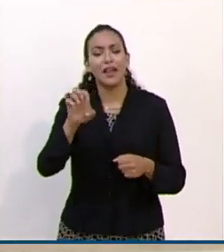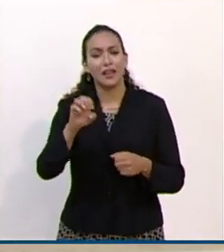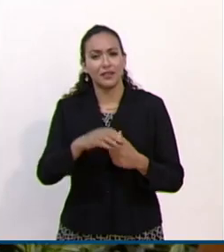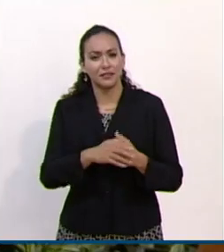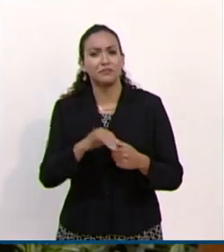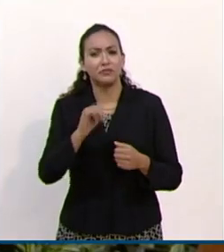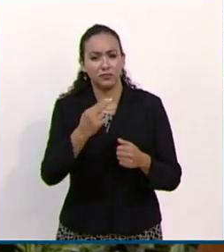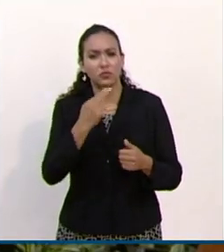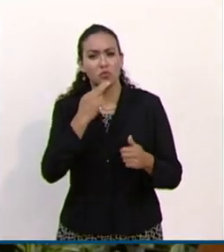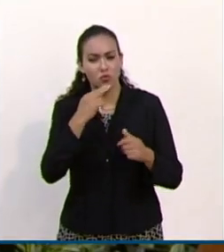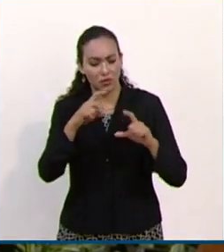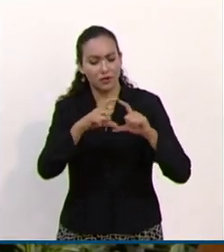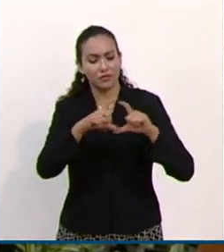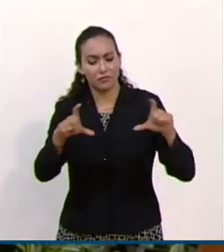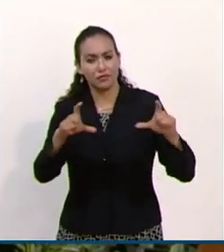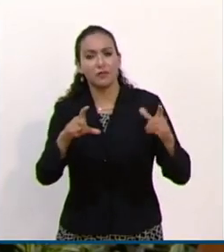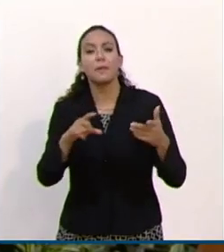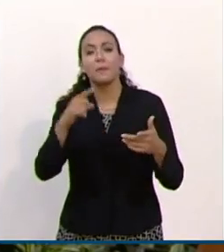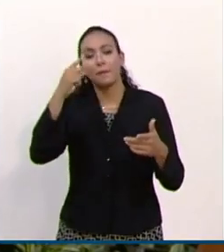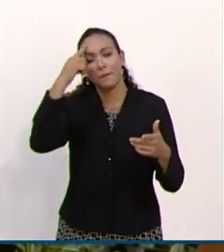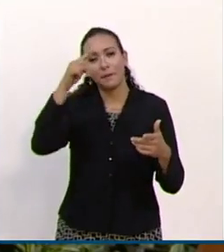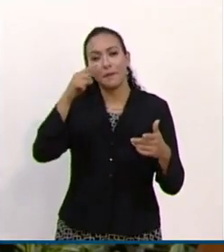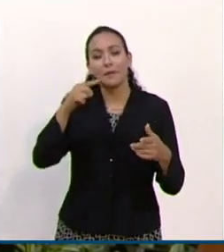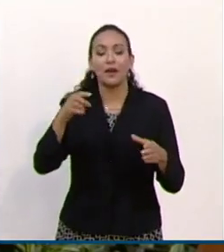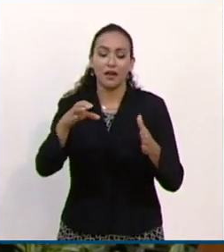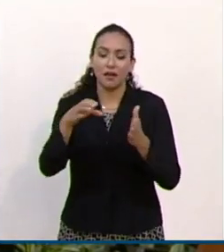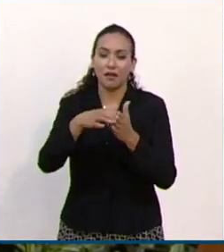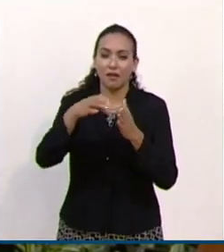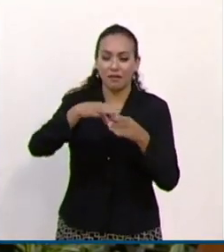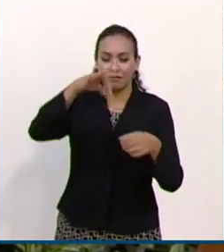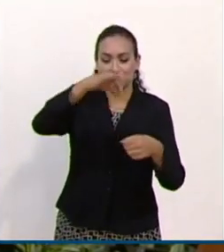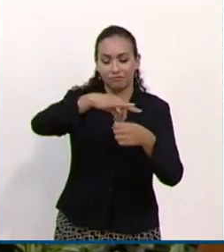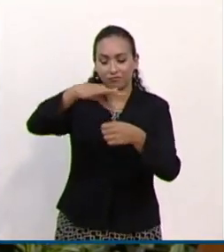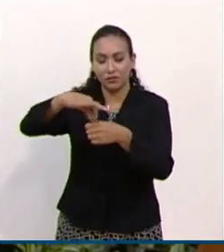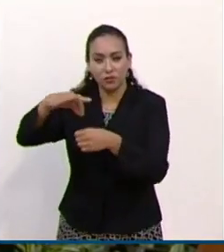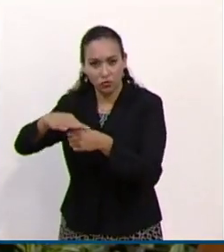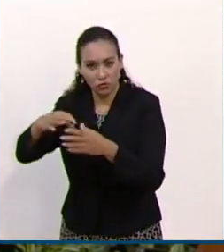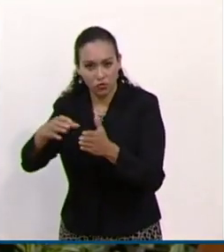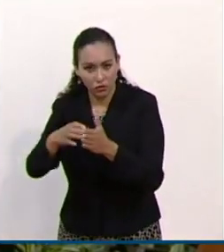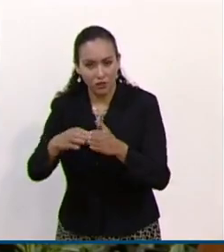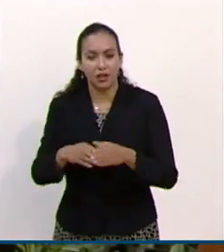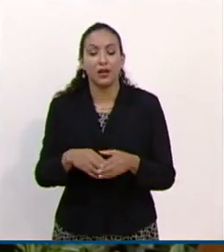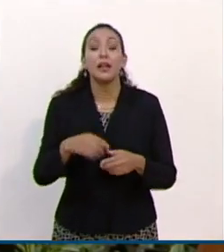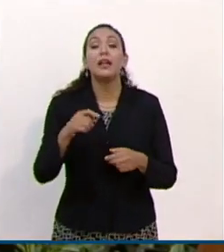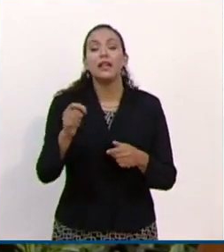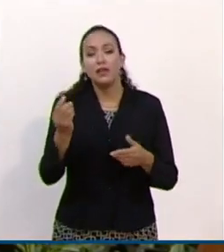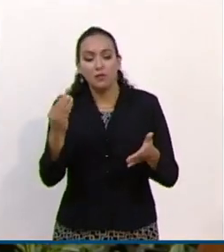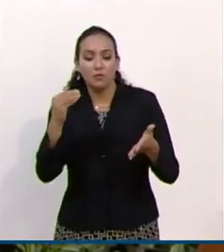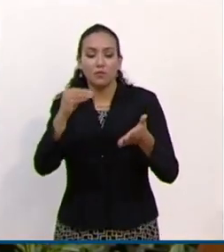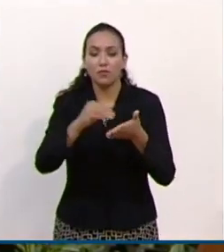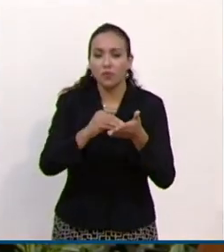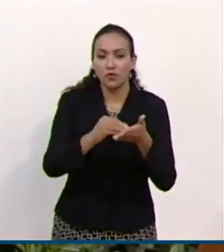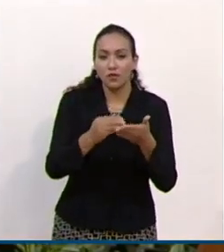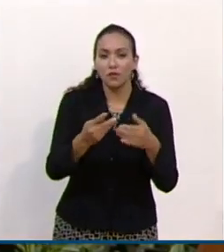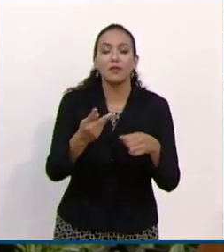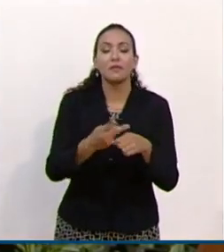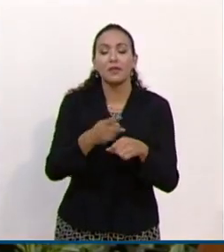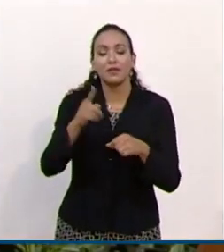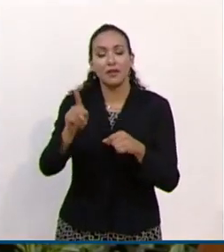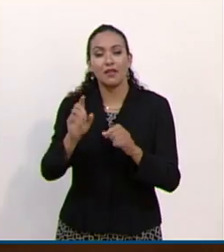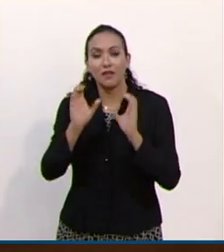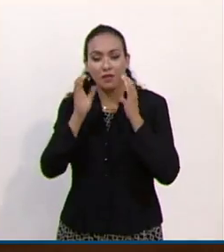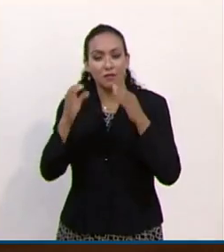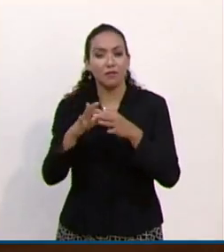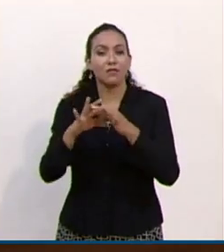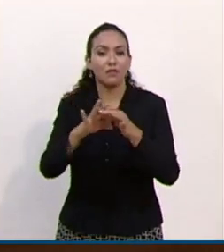la aplicación de la fórmula de asignación de las curules y los escaños por el principio de representación proporcional en el Congreso de la